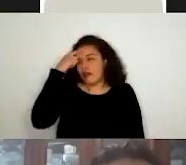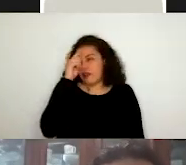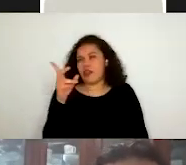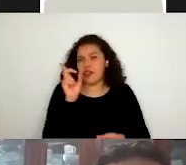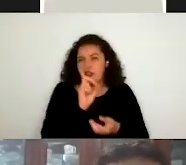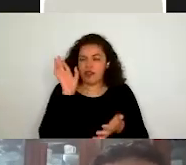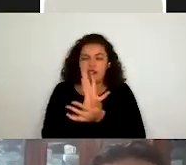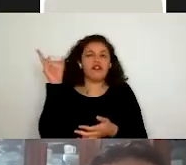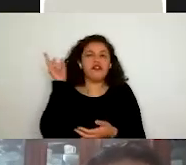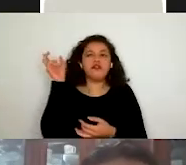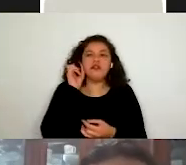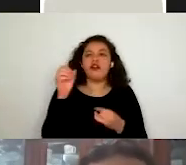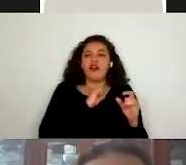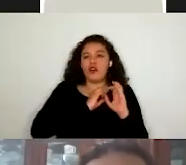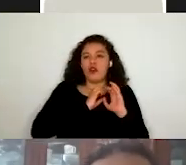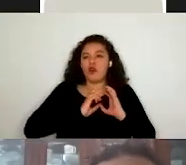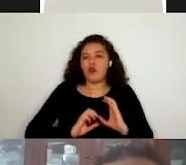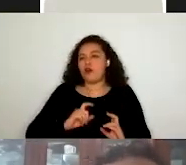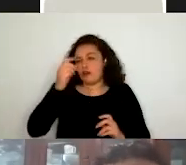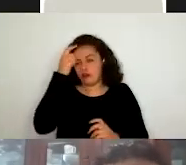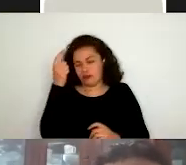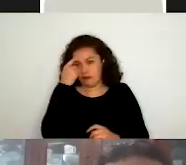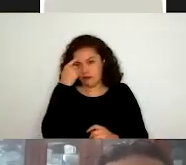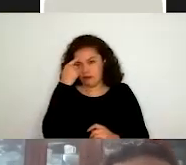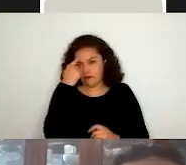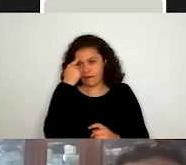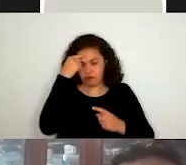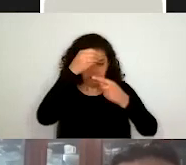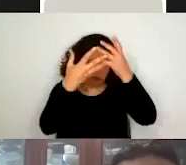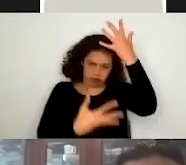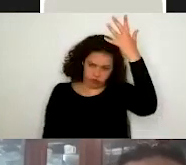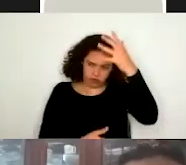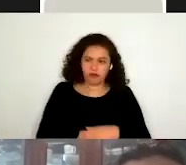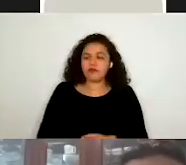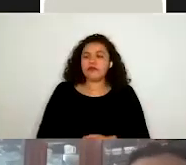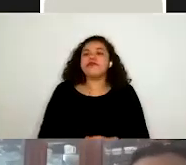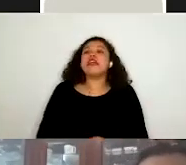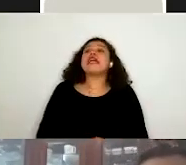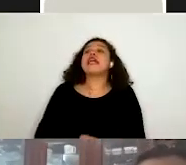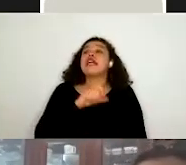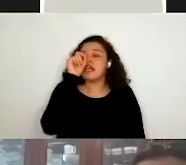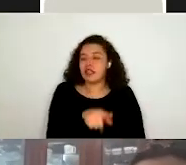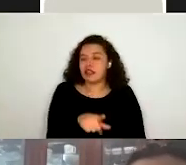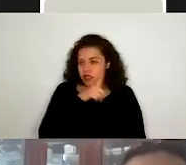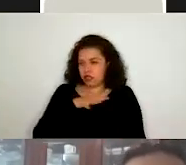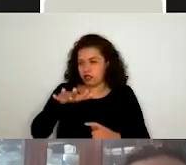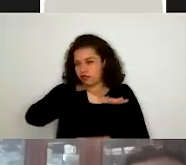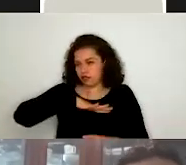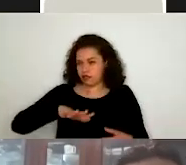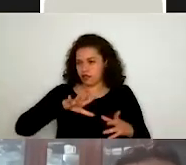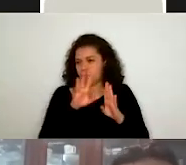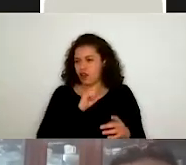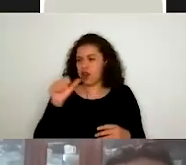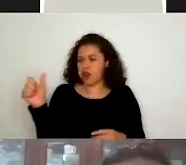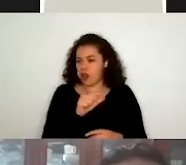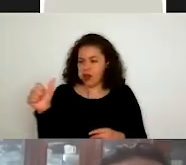auditiva, motriz, intelectual, entre otras discapacidades. Y además, la población flotante, que